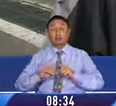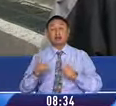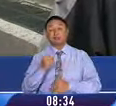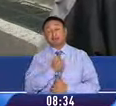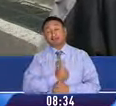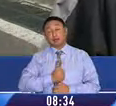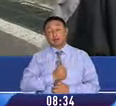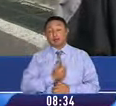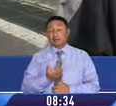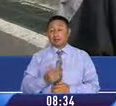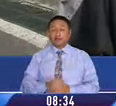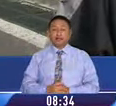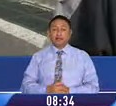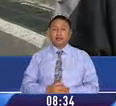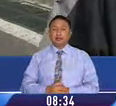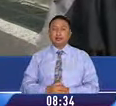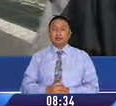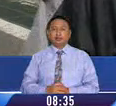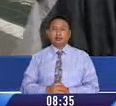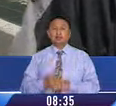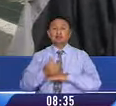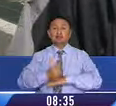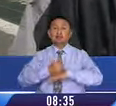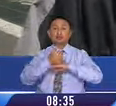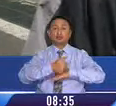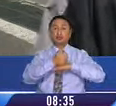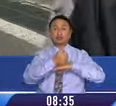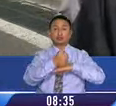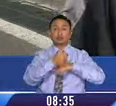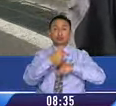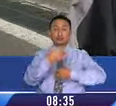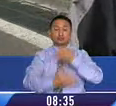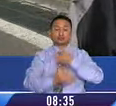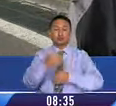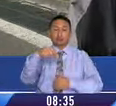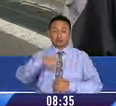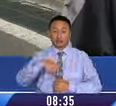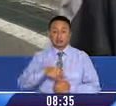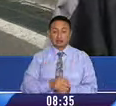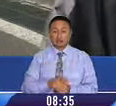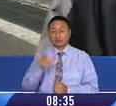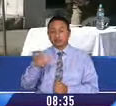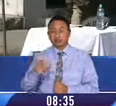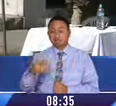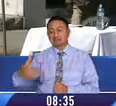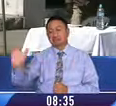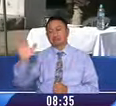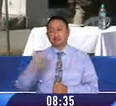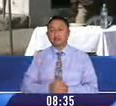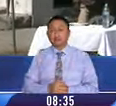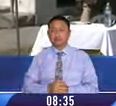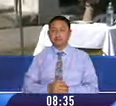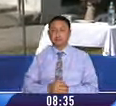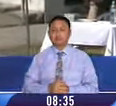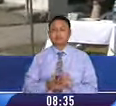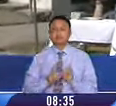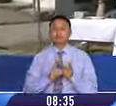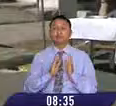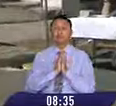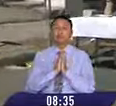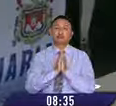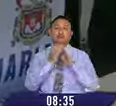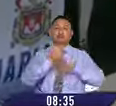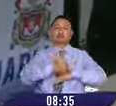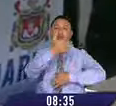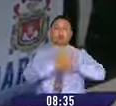lamentablemente las autoridades judiciales son las que les sueltan a los delincuentes. Los vecinos piden a los